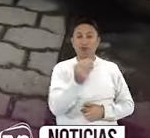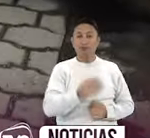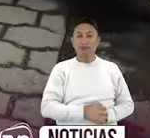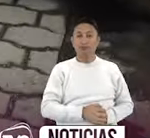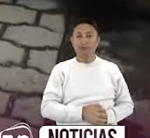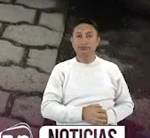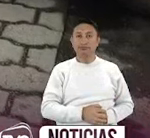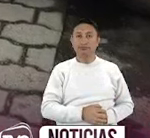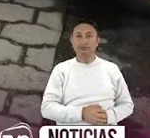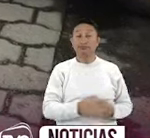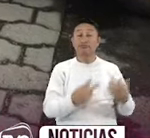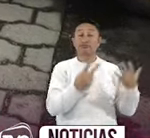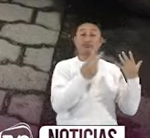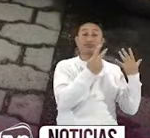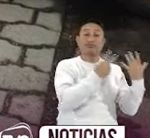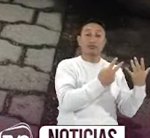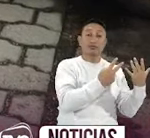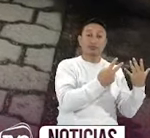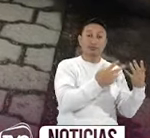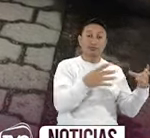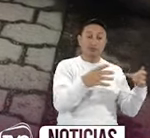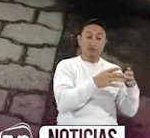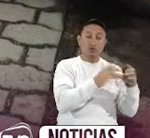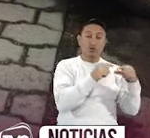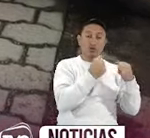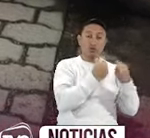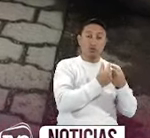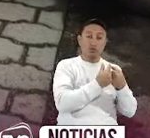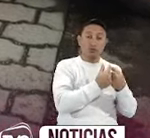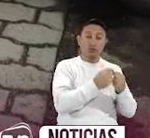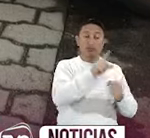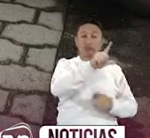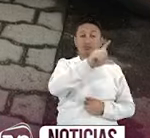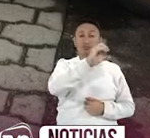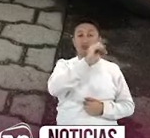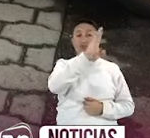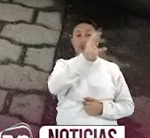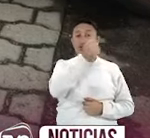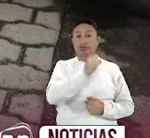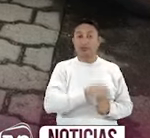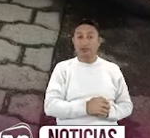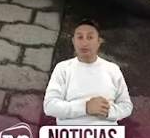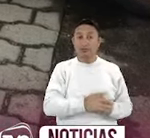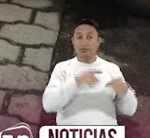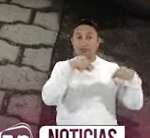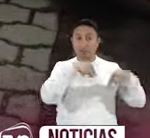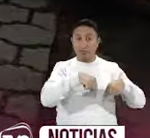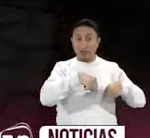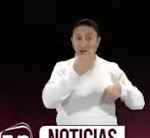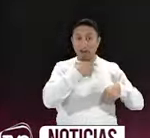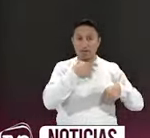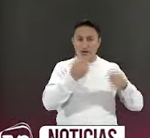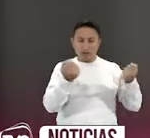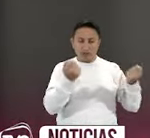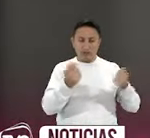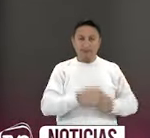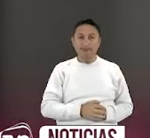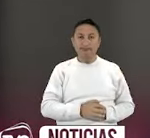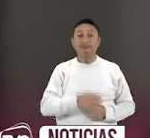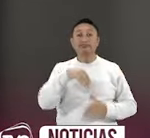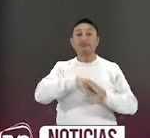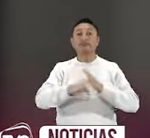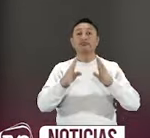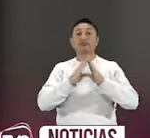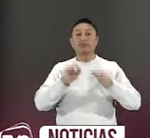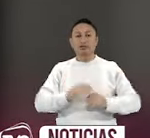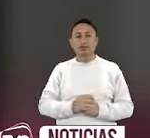pertenecerían al grupo terrorista Los Lobos, que también se encuentran asentados en esta ciudad. En la vivienda allanada encontraron a un hombre